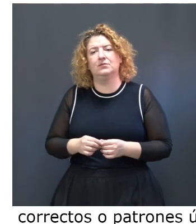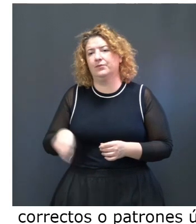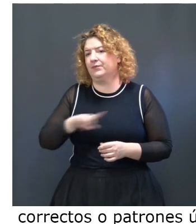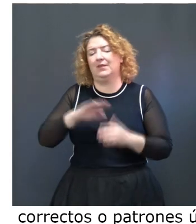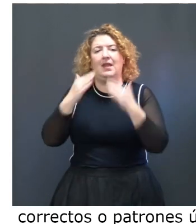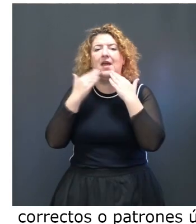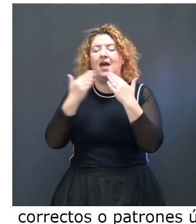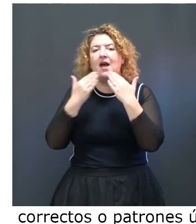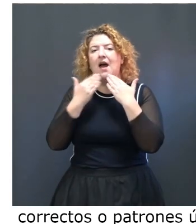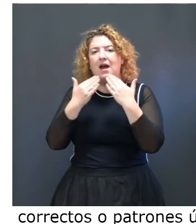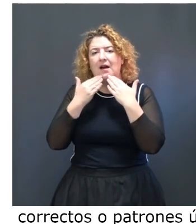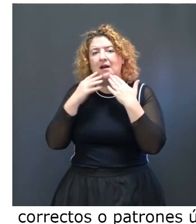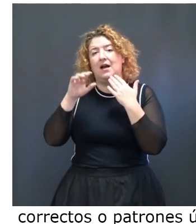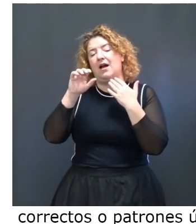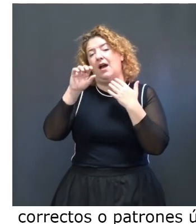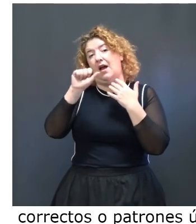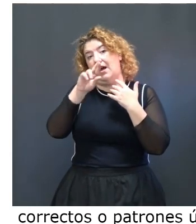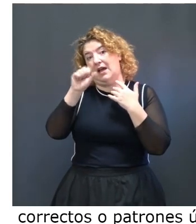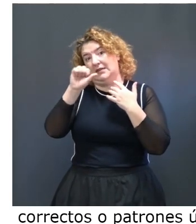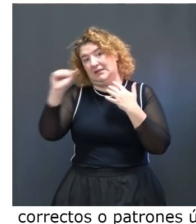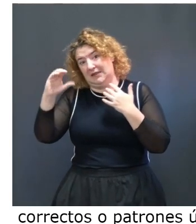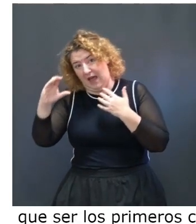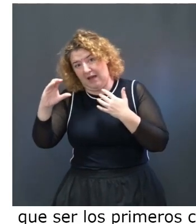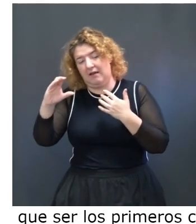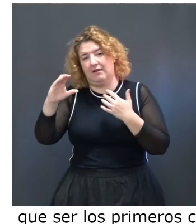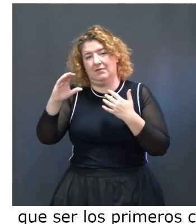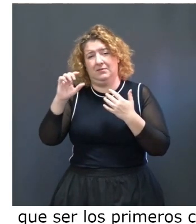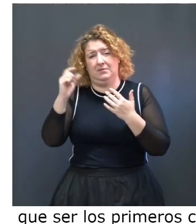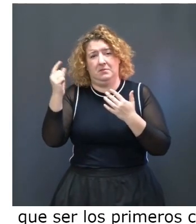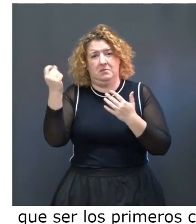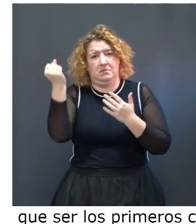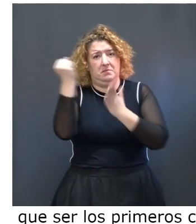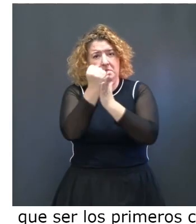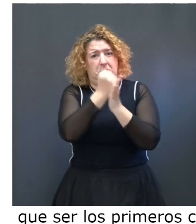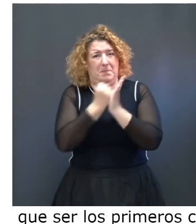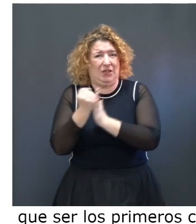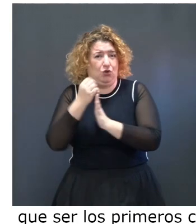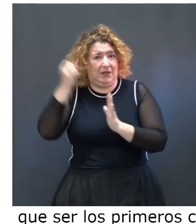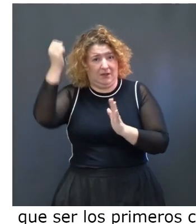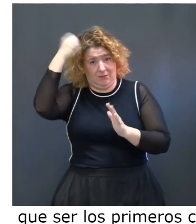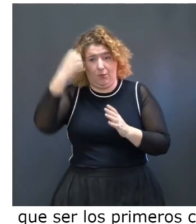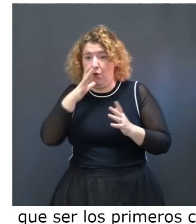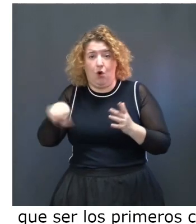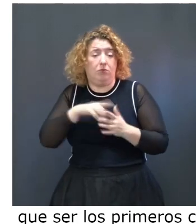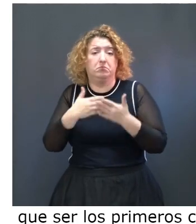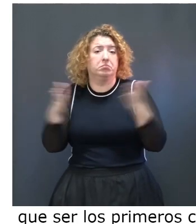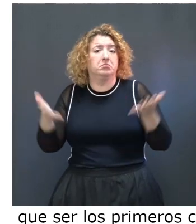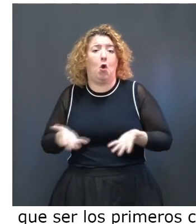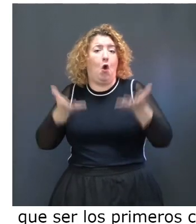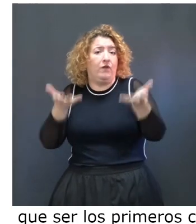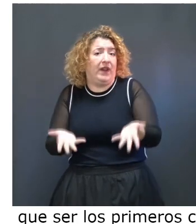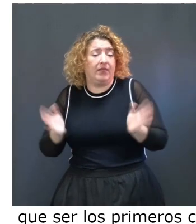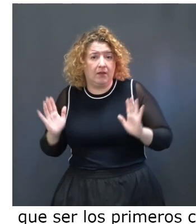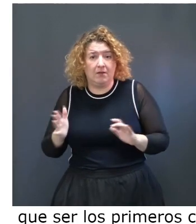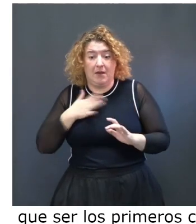agradecer mucho a Arasac todo pues toda la plataforma que pone a disposición, porque